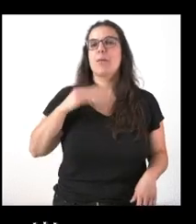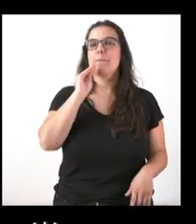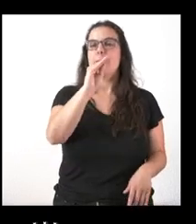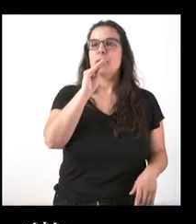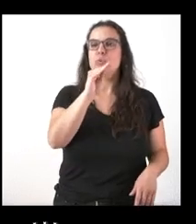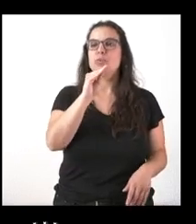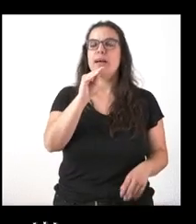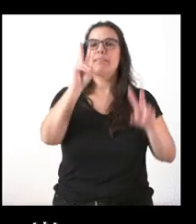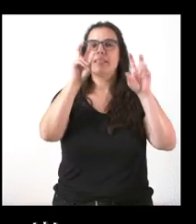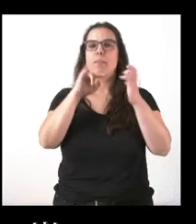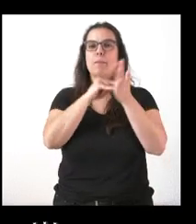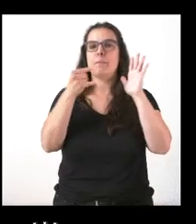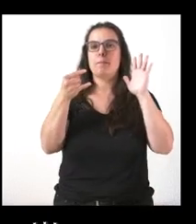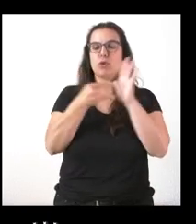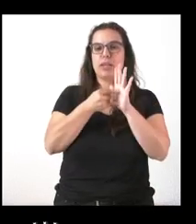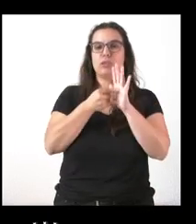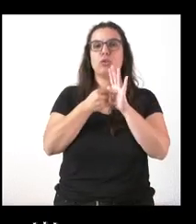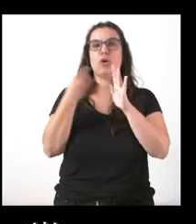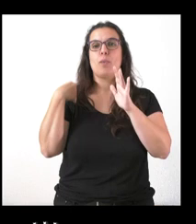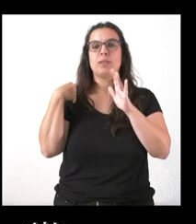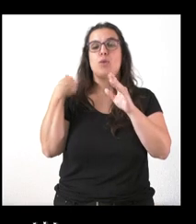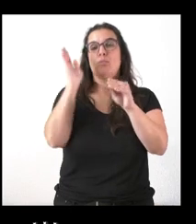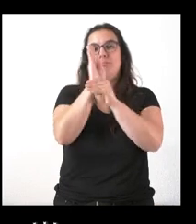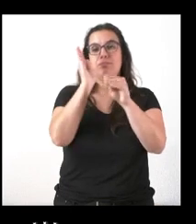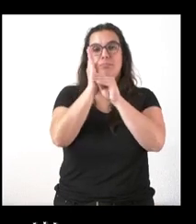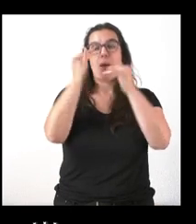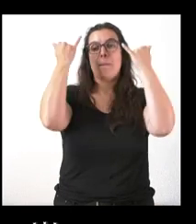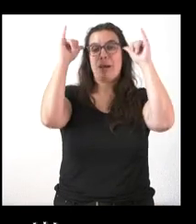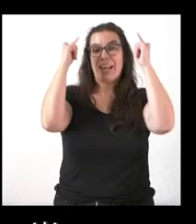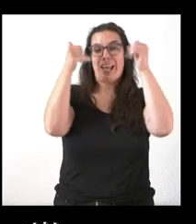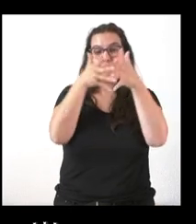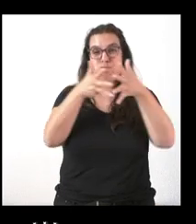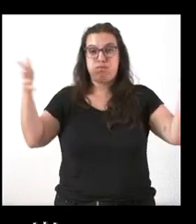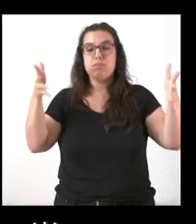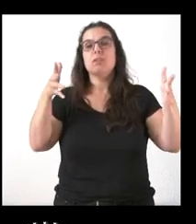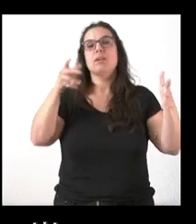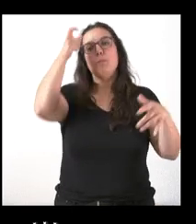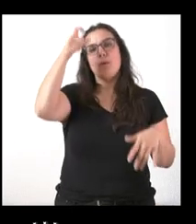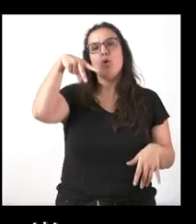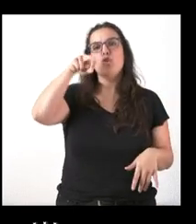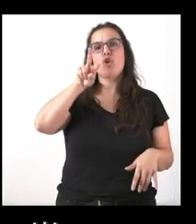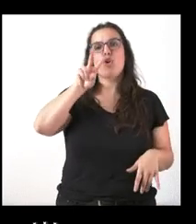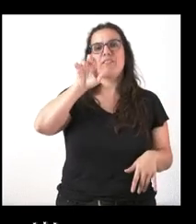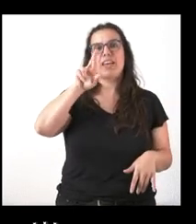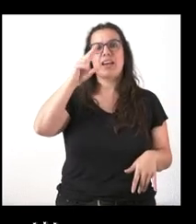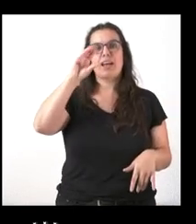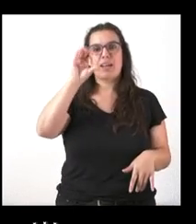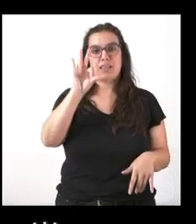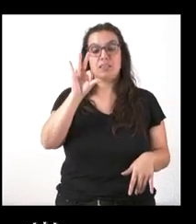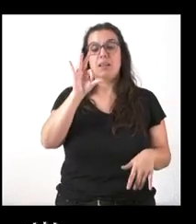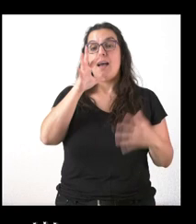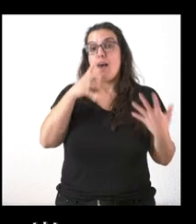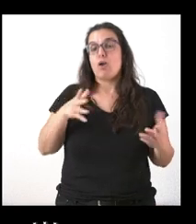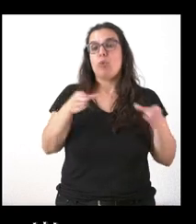por el proyecto de la macrobaquería O bueno de la vaquería de noviercas recientemente la junta ha exigido una evaluación ambiental